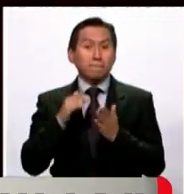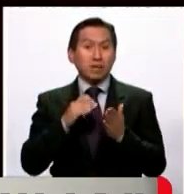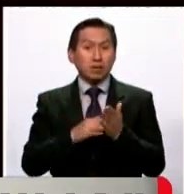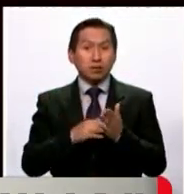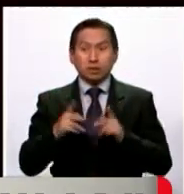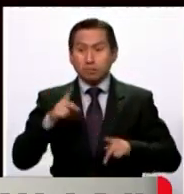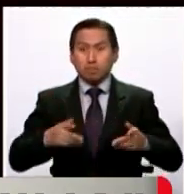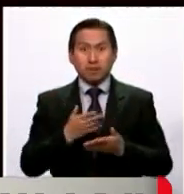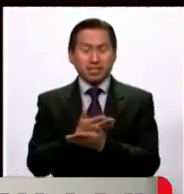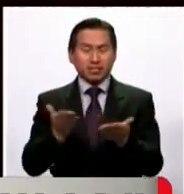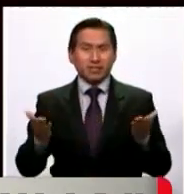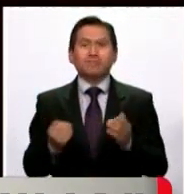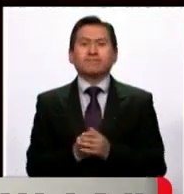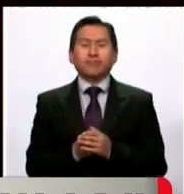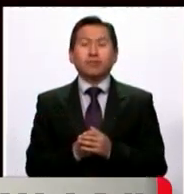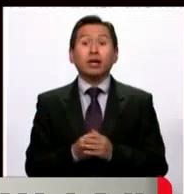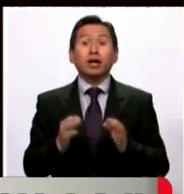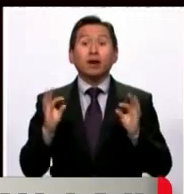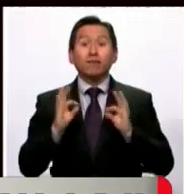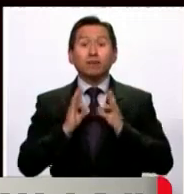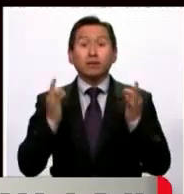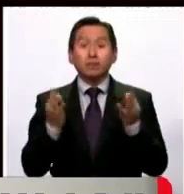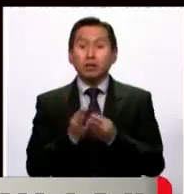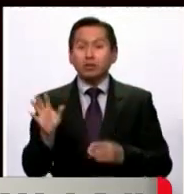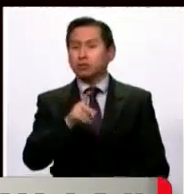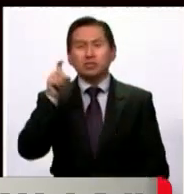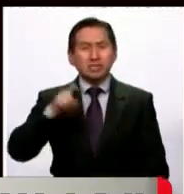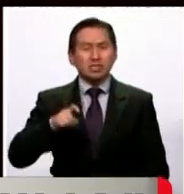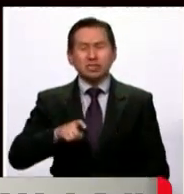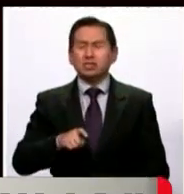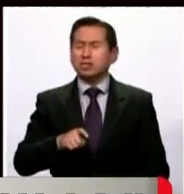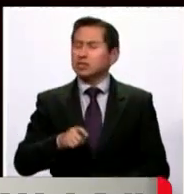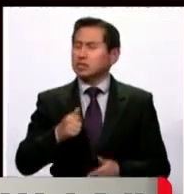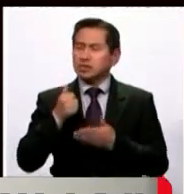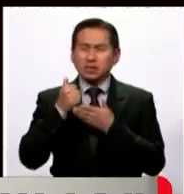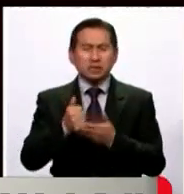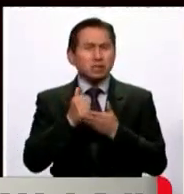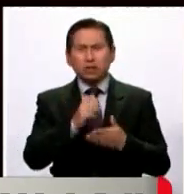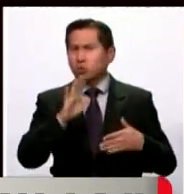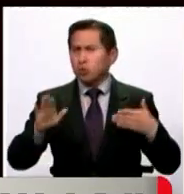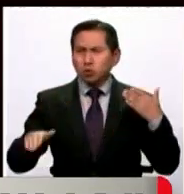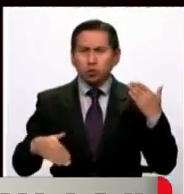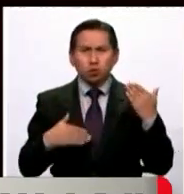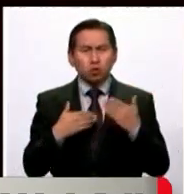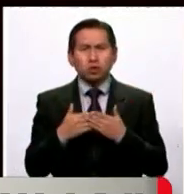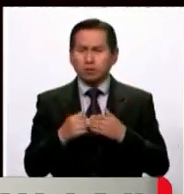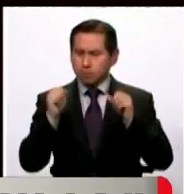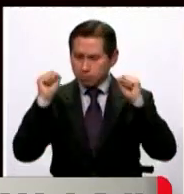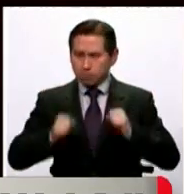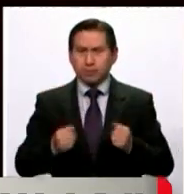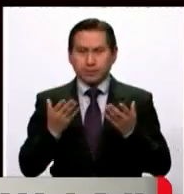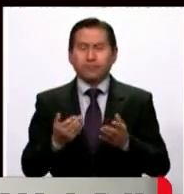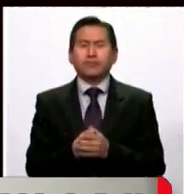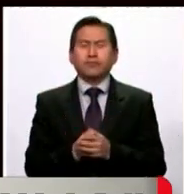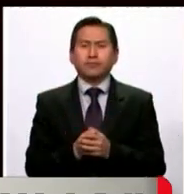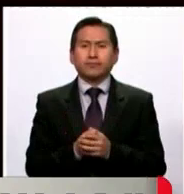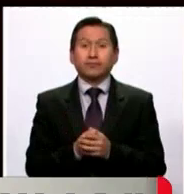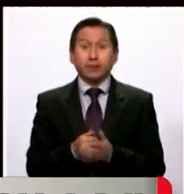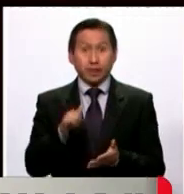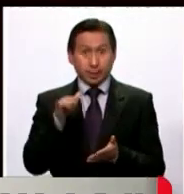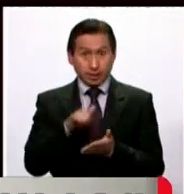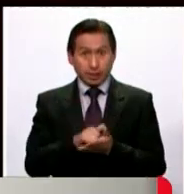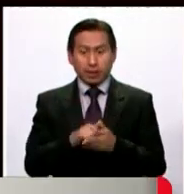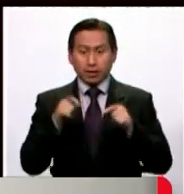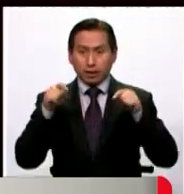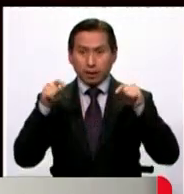personas. Las familias necesitan ahora de toda nuestra ayuda que sea posible. Y por eso aquí